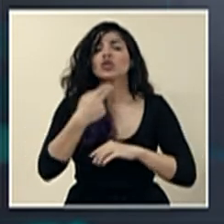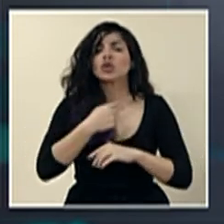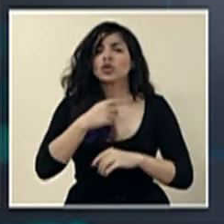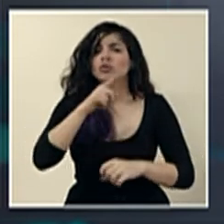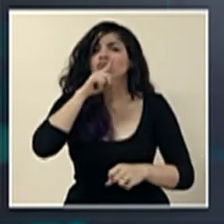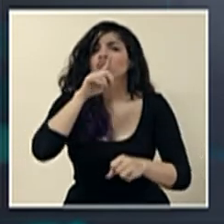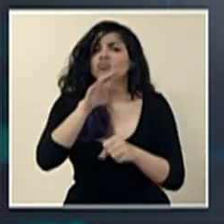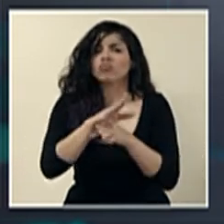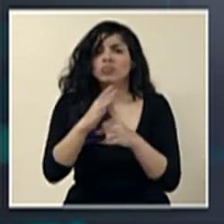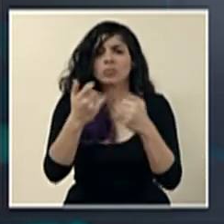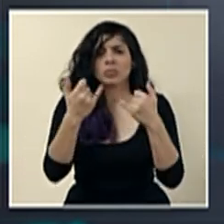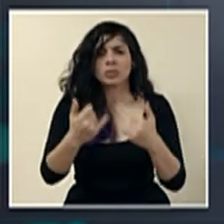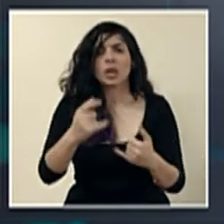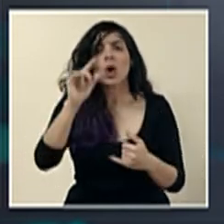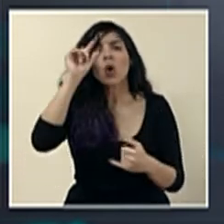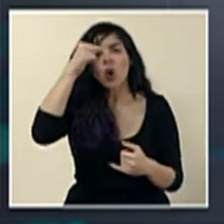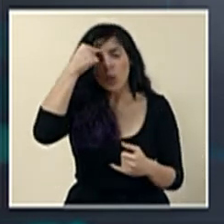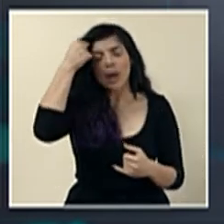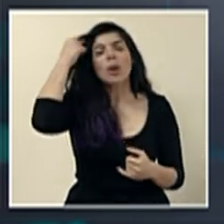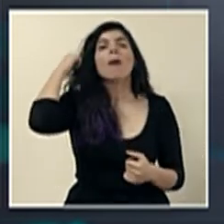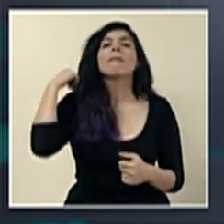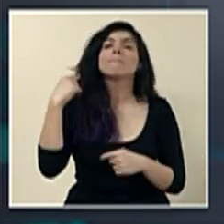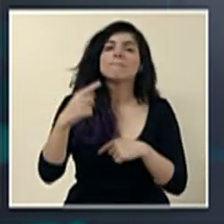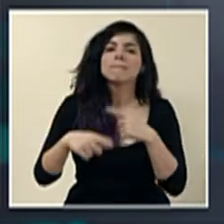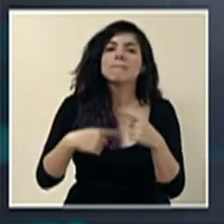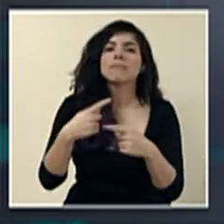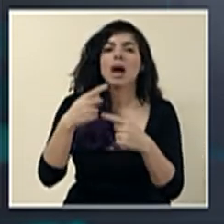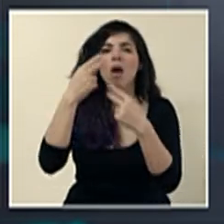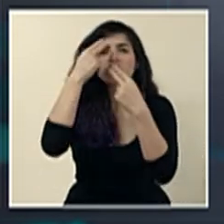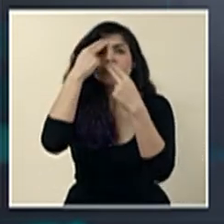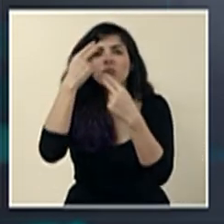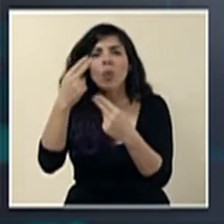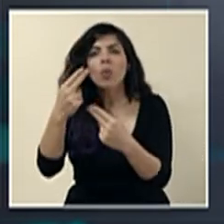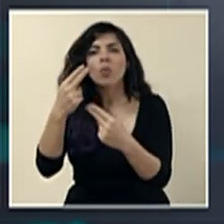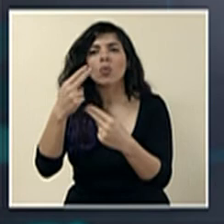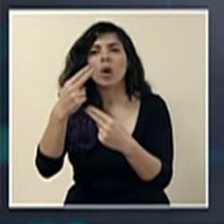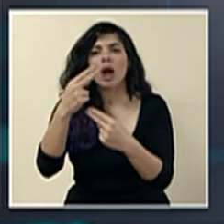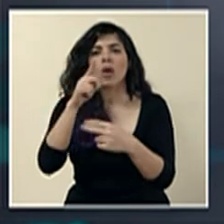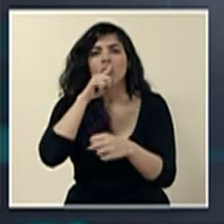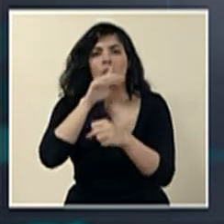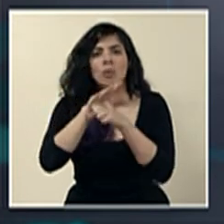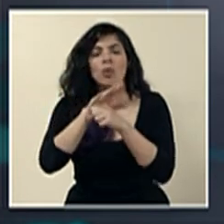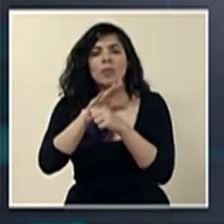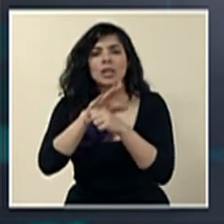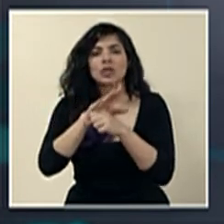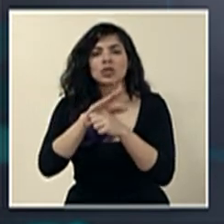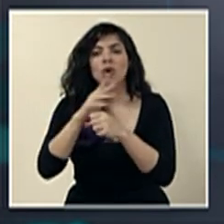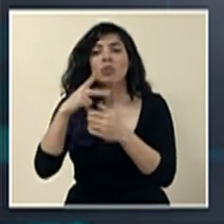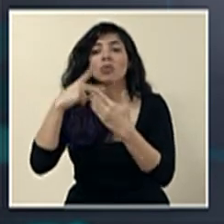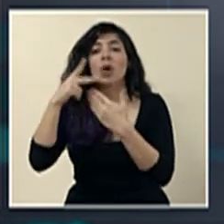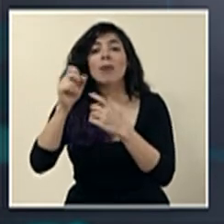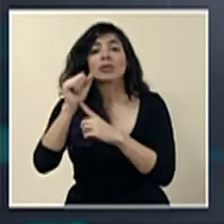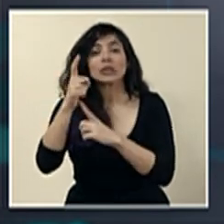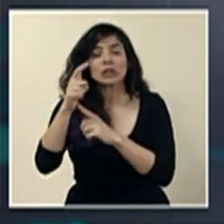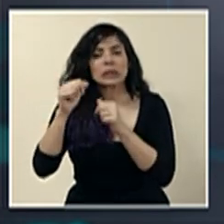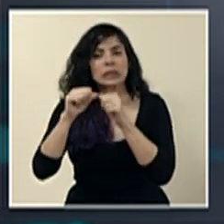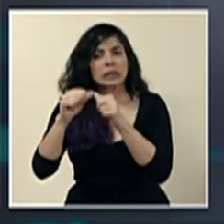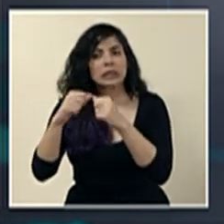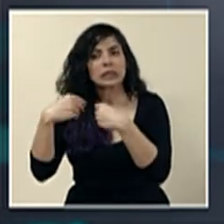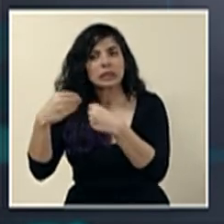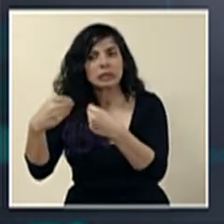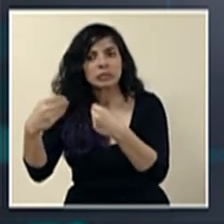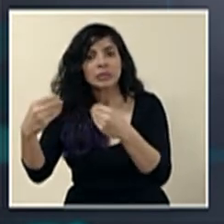garantizamos de ya que el gobierno va a honrar sus compromisos, los programas sociales, la deuda